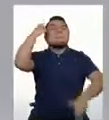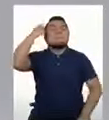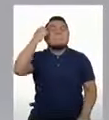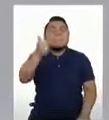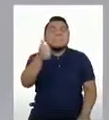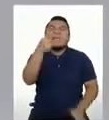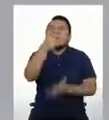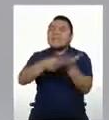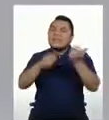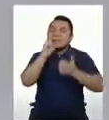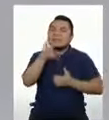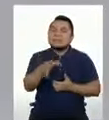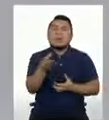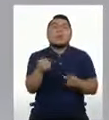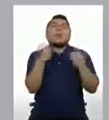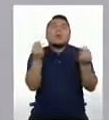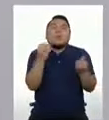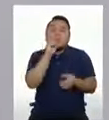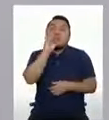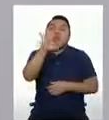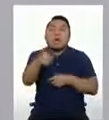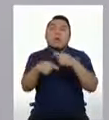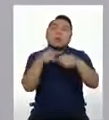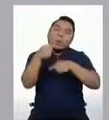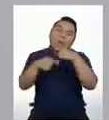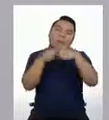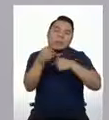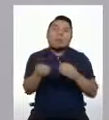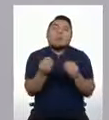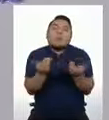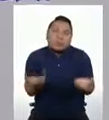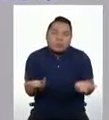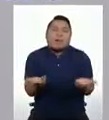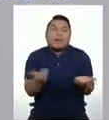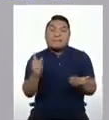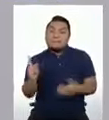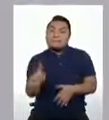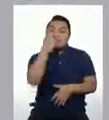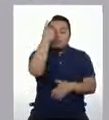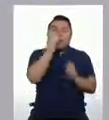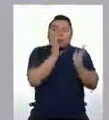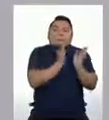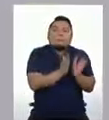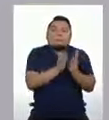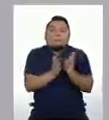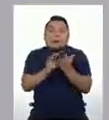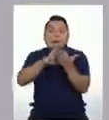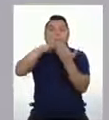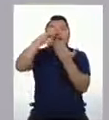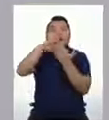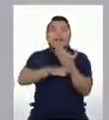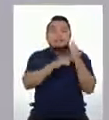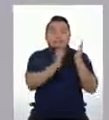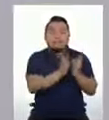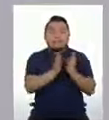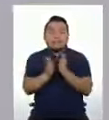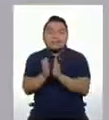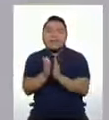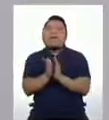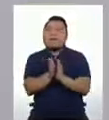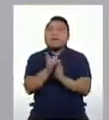vamos a decir y cómo vamos a decirlo. Para ello, tenemos que planificar. ¿Y nos puede decir qué